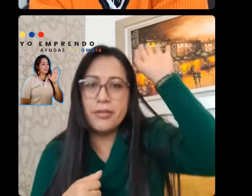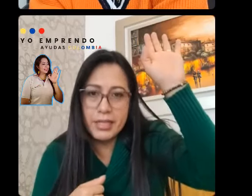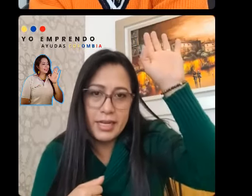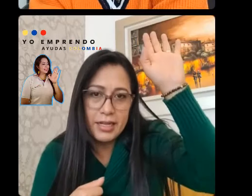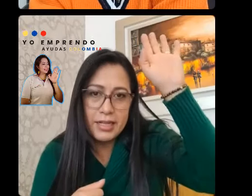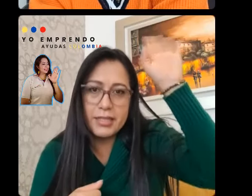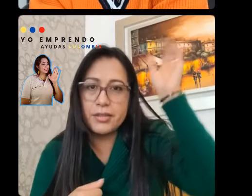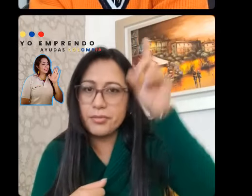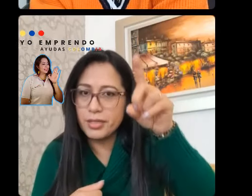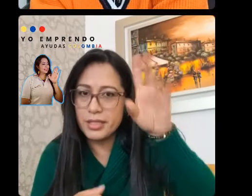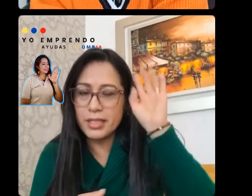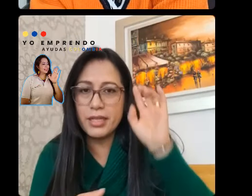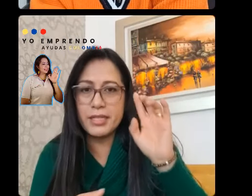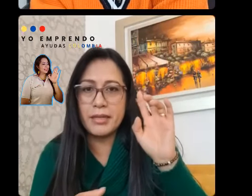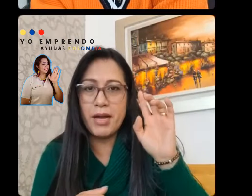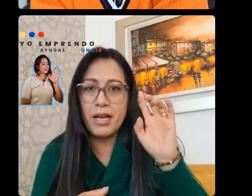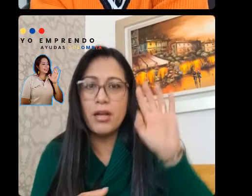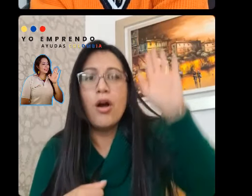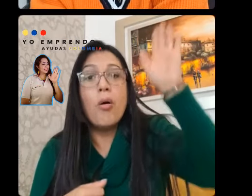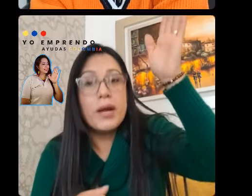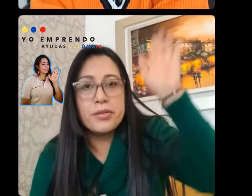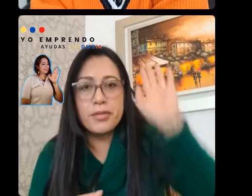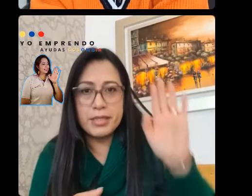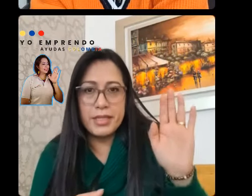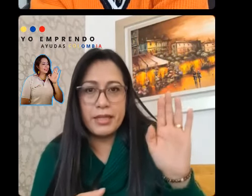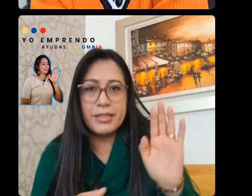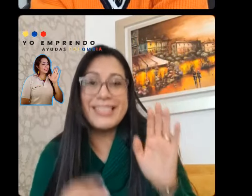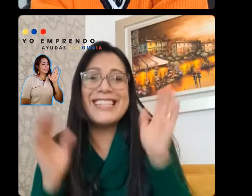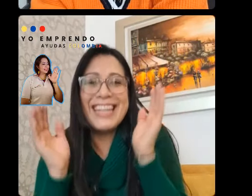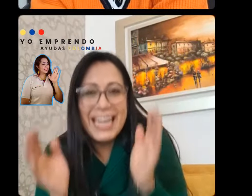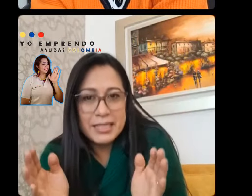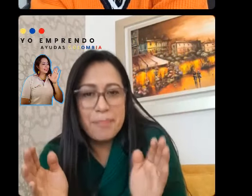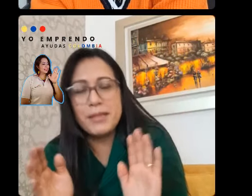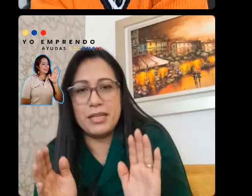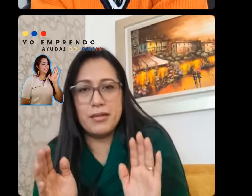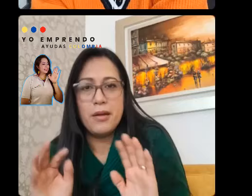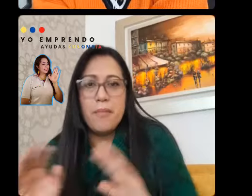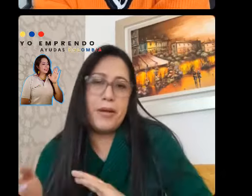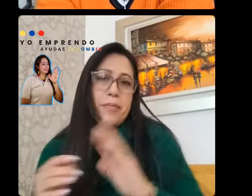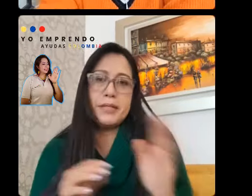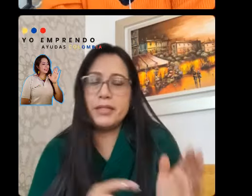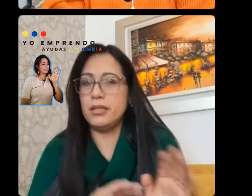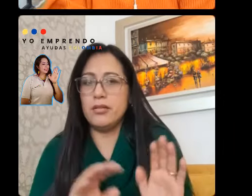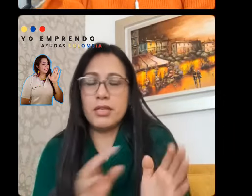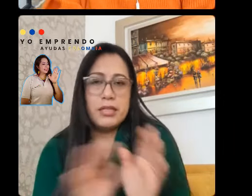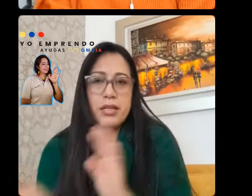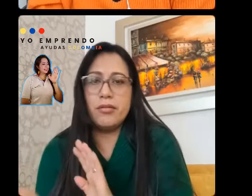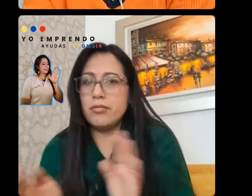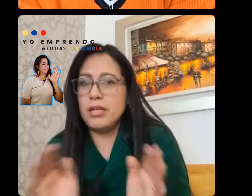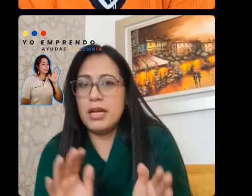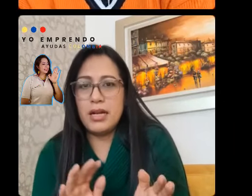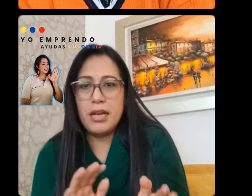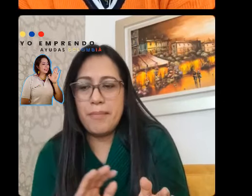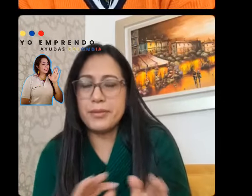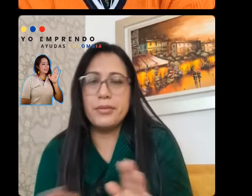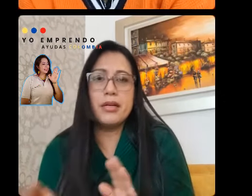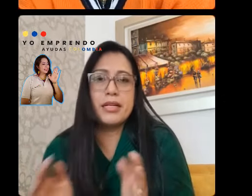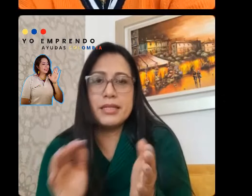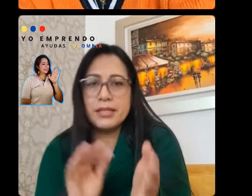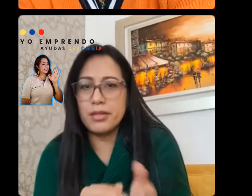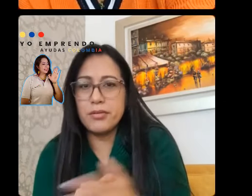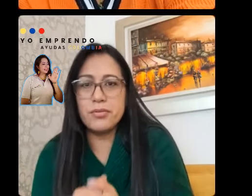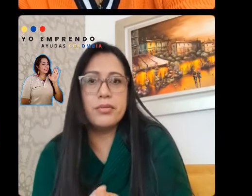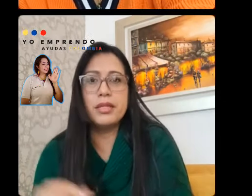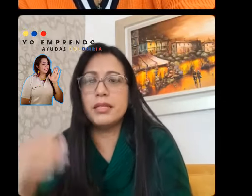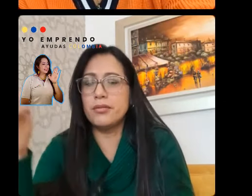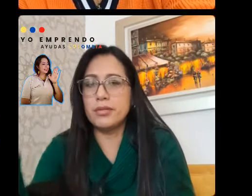la mano y decir Oiga ese dato que ustedes tienen está mal o eso no es así Si ha a pasar pero pues si lo que les digo la persona que